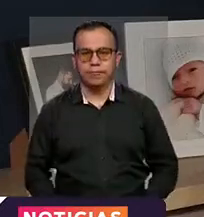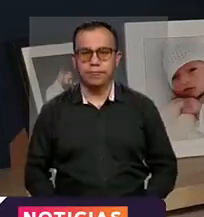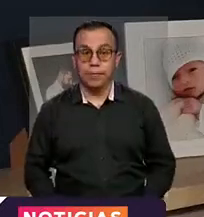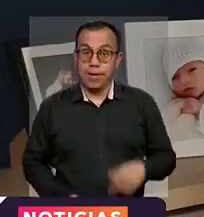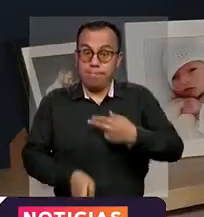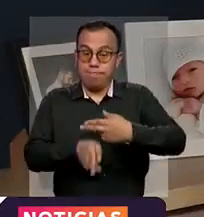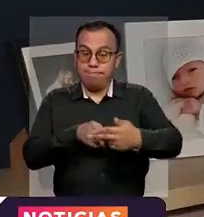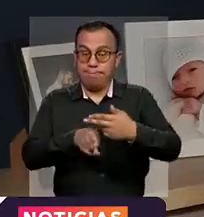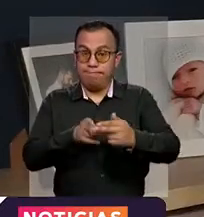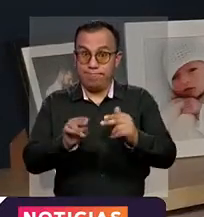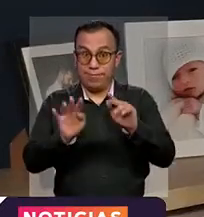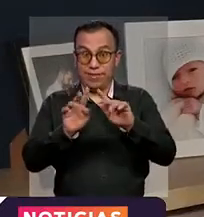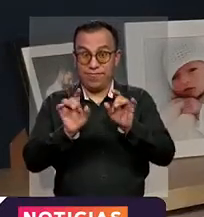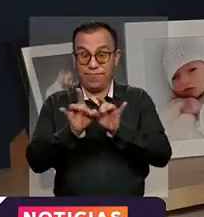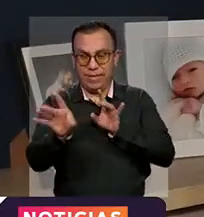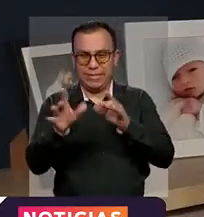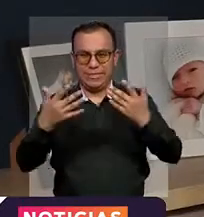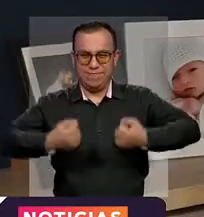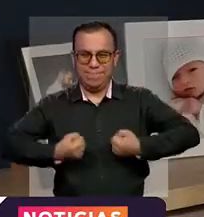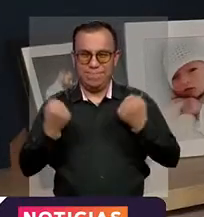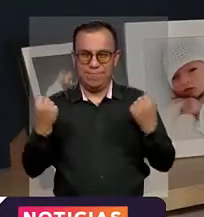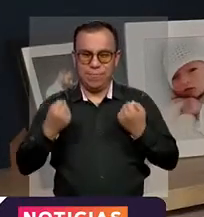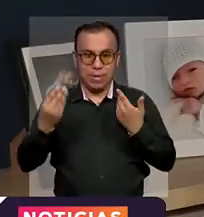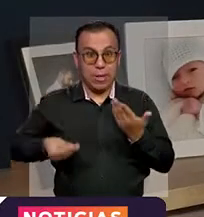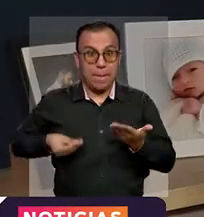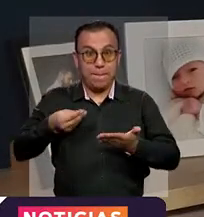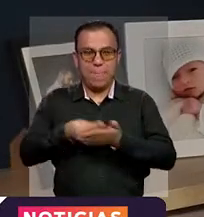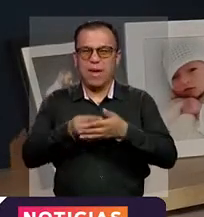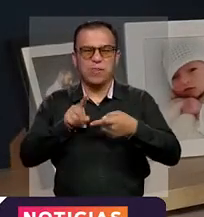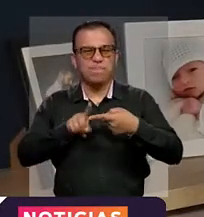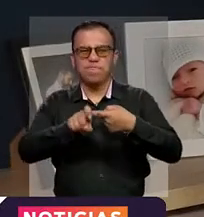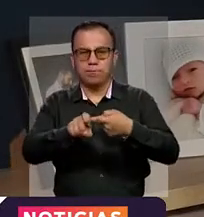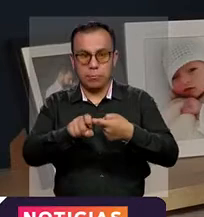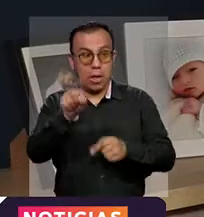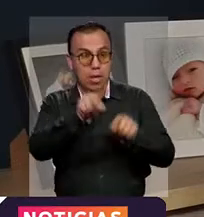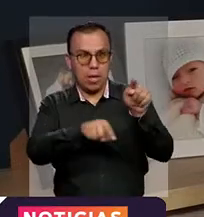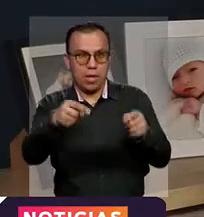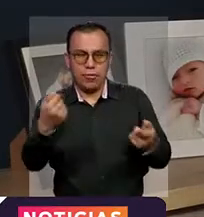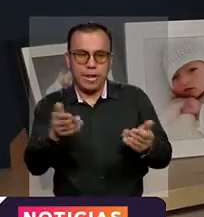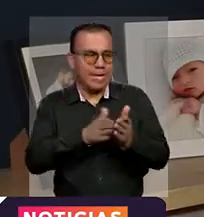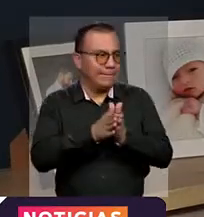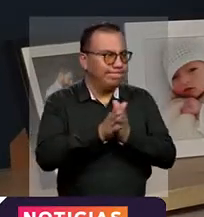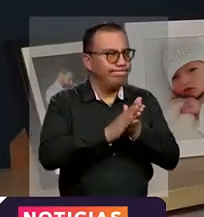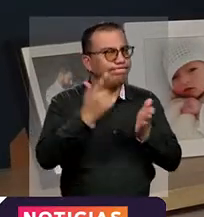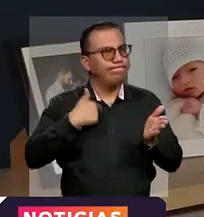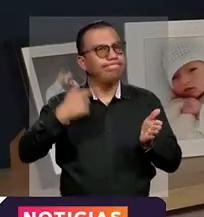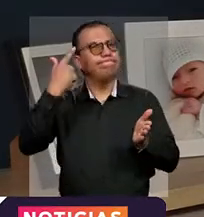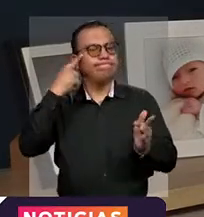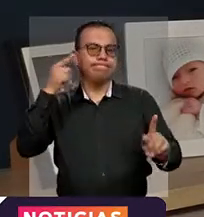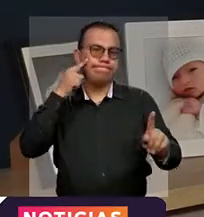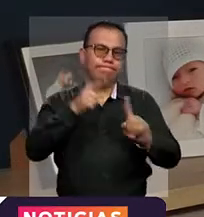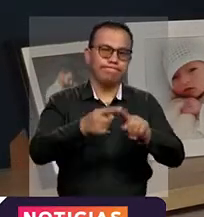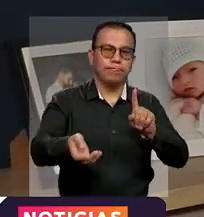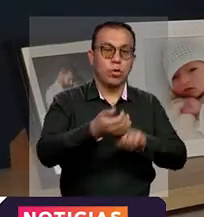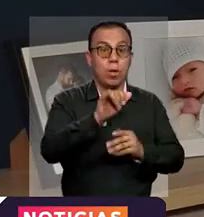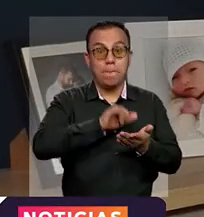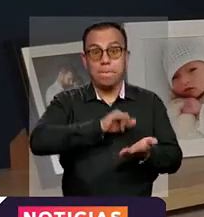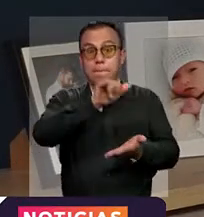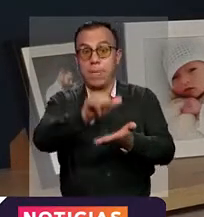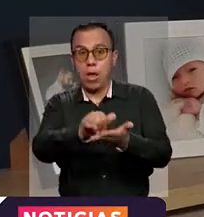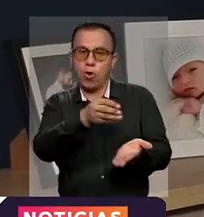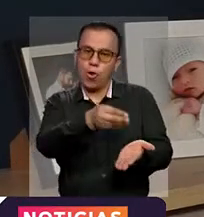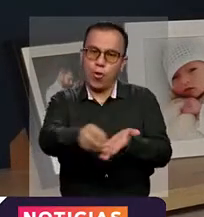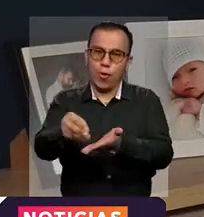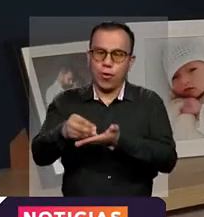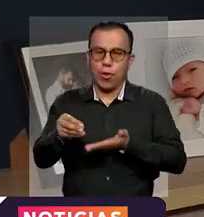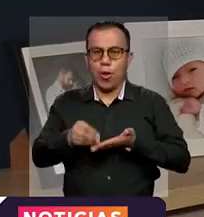Se acerca una fecha esperada por los bogotanos, es la del pago de la prima navideña. Muchos ya la tienen destinada para diferentes planes como viajar, hacer compras